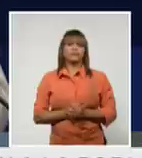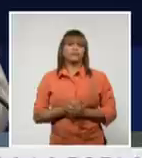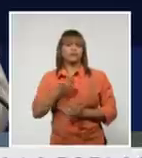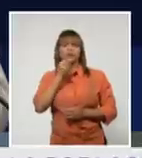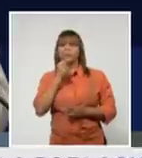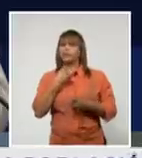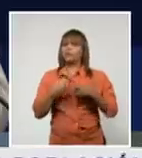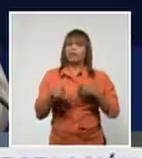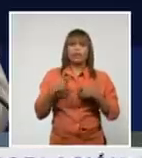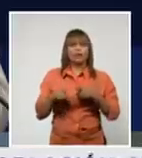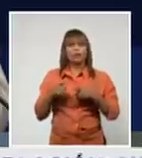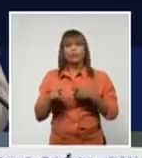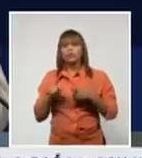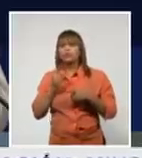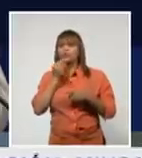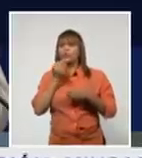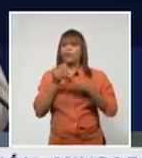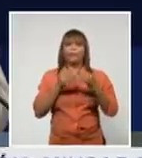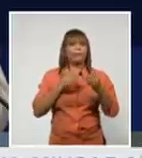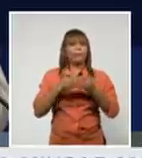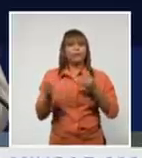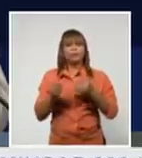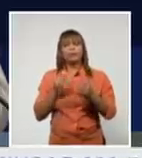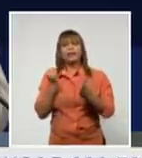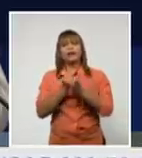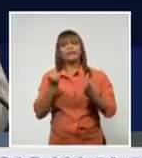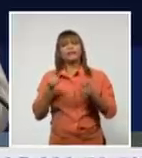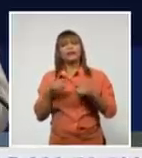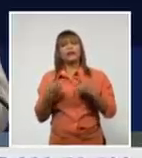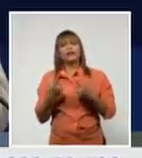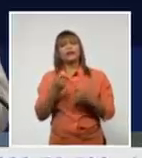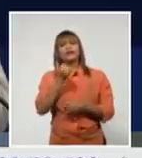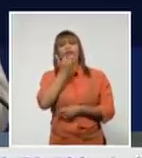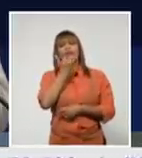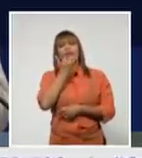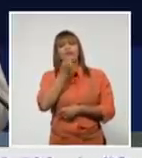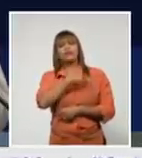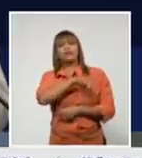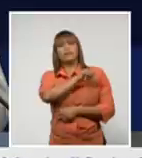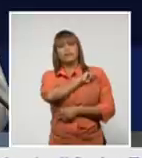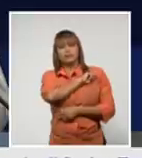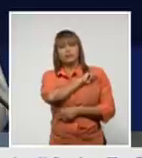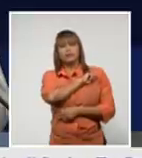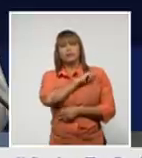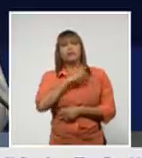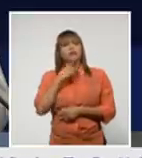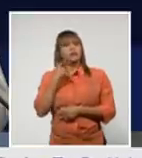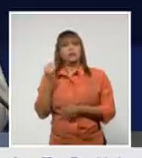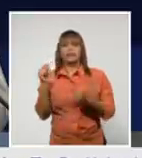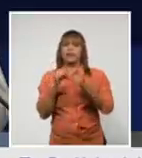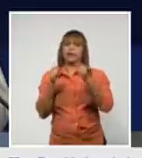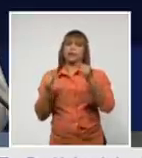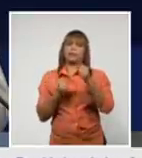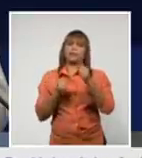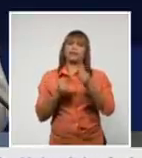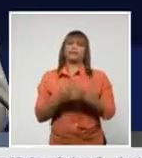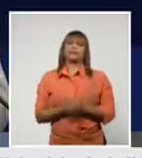recursos para garantizar que la afectación de nuestra población sea la menor posible. Pero